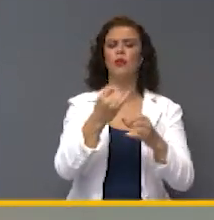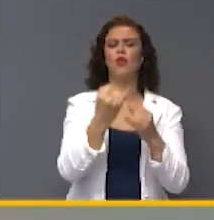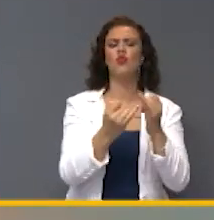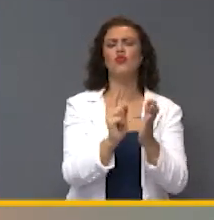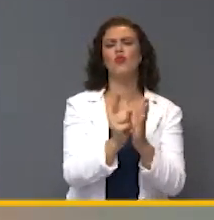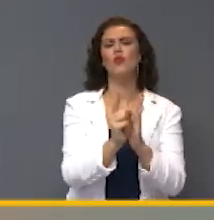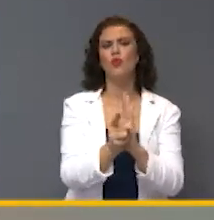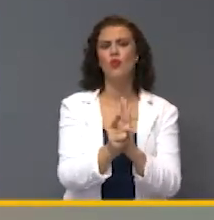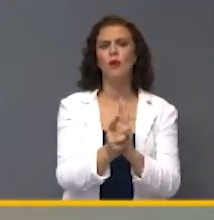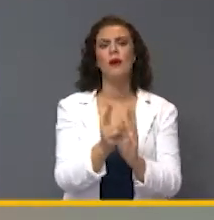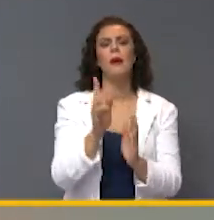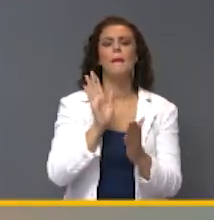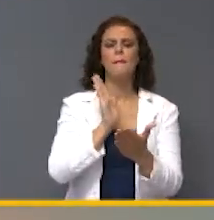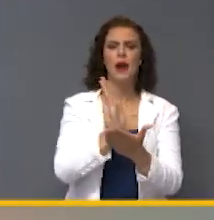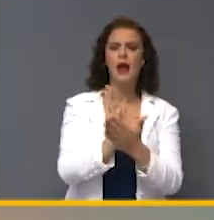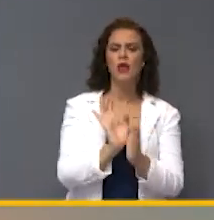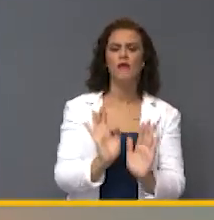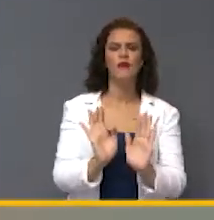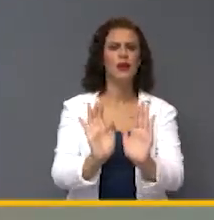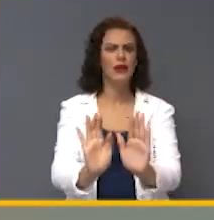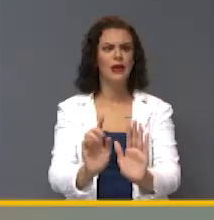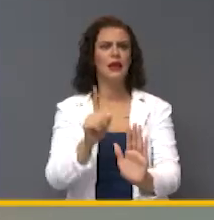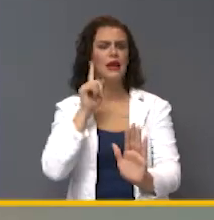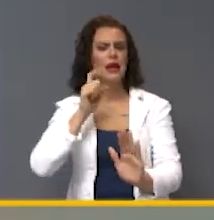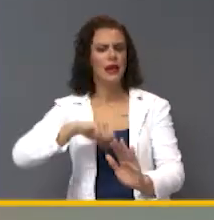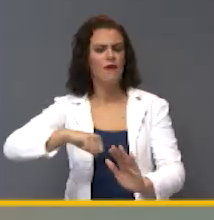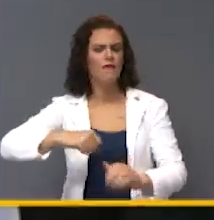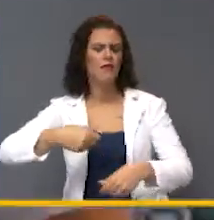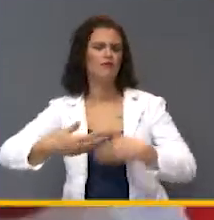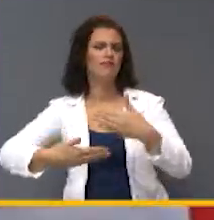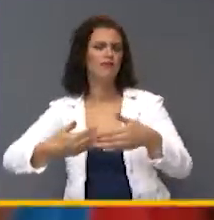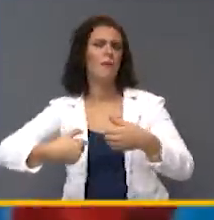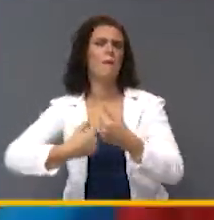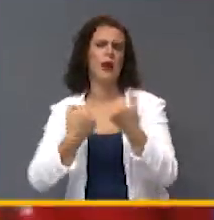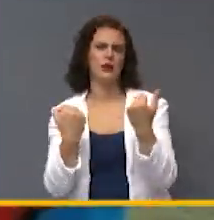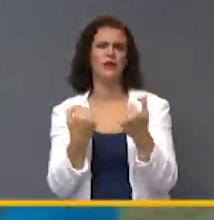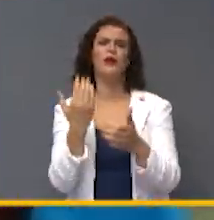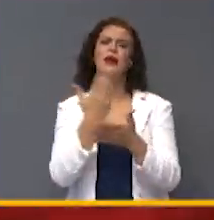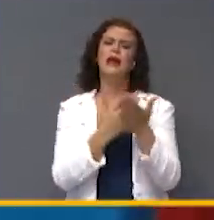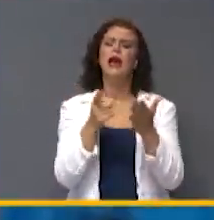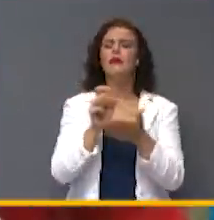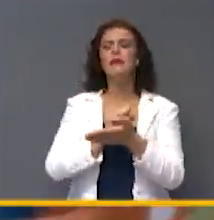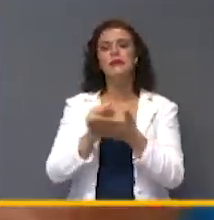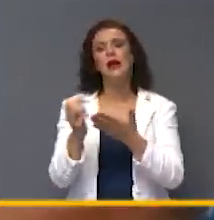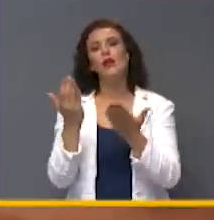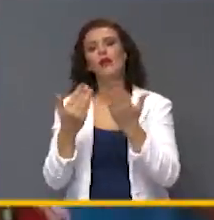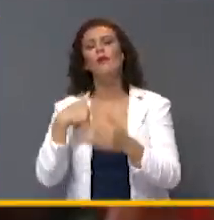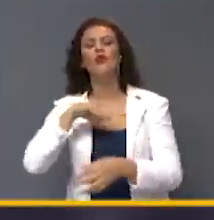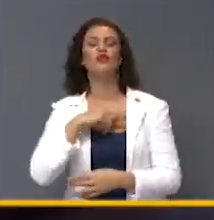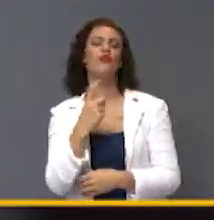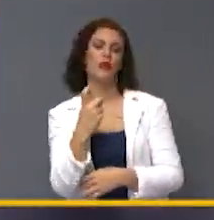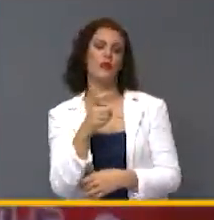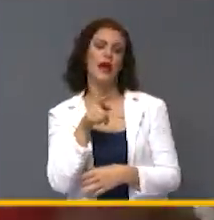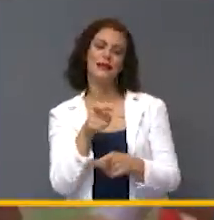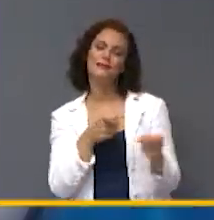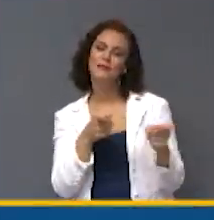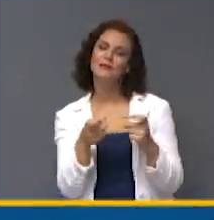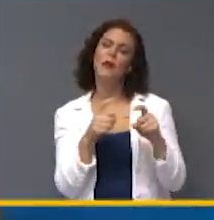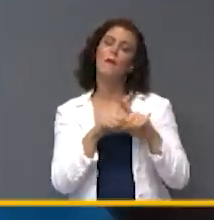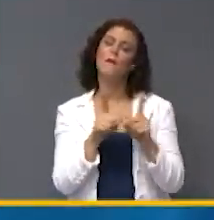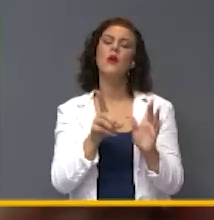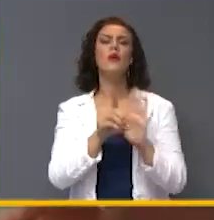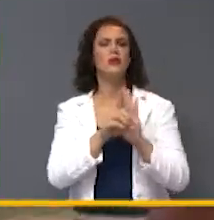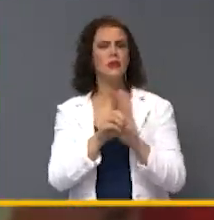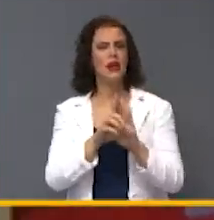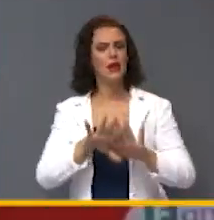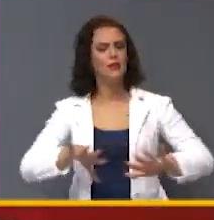minutos, parando, frenando el ritmo del partido, y cosas que quizás en Santos, por ejemplo, nos faltó a nosotros, ese manejo, pero es un derecho